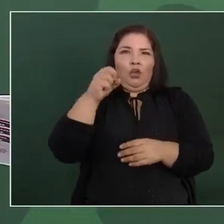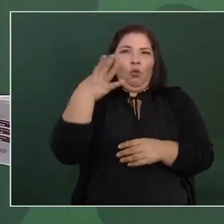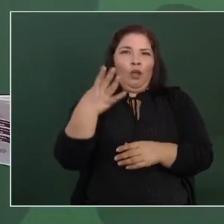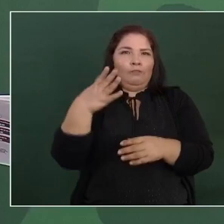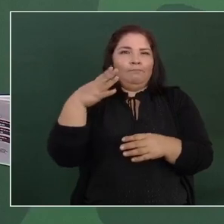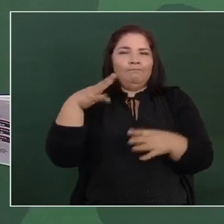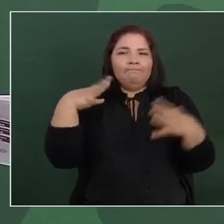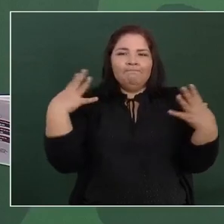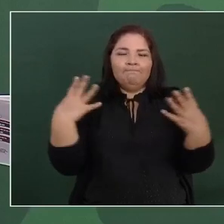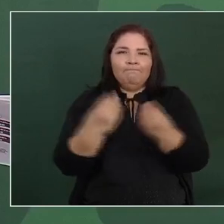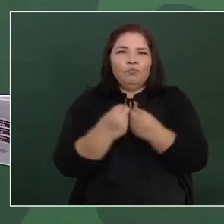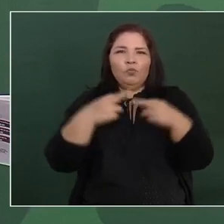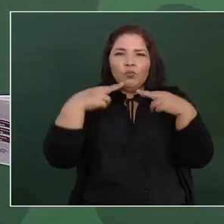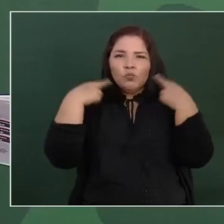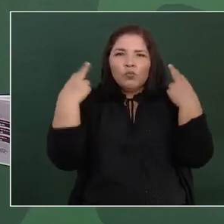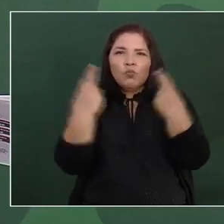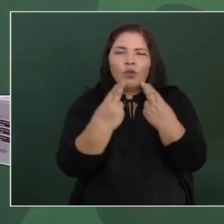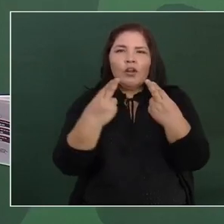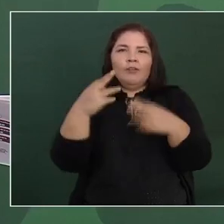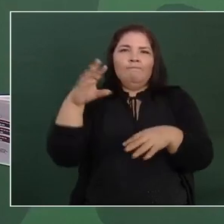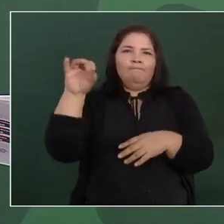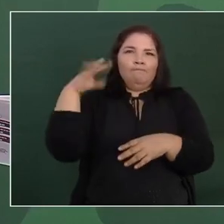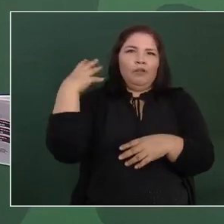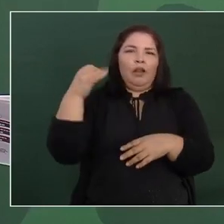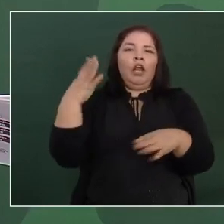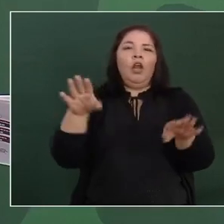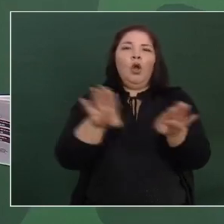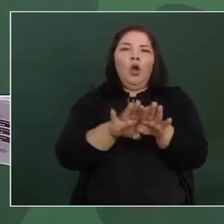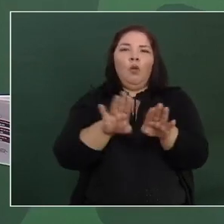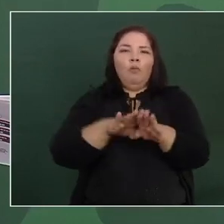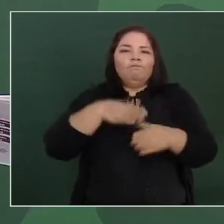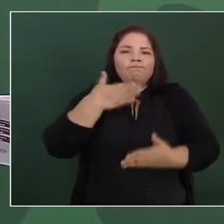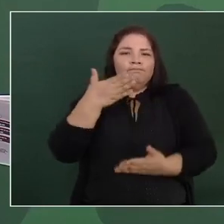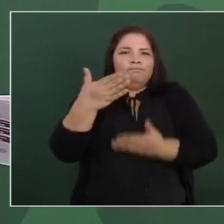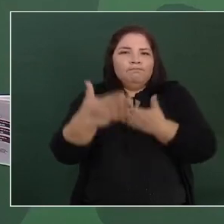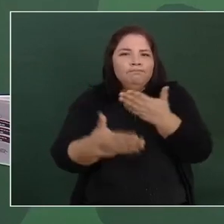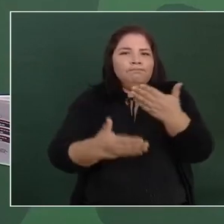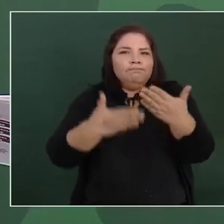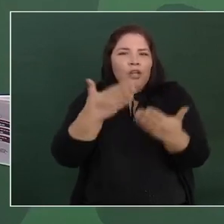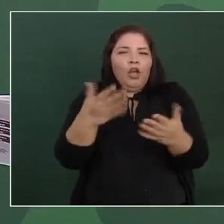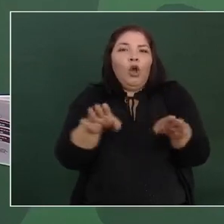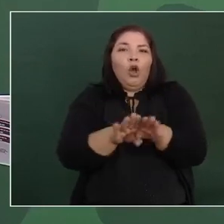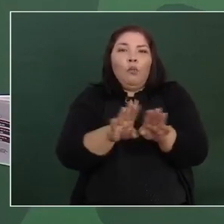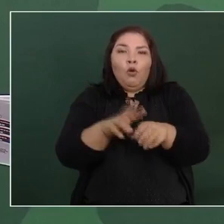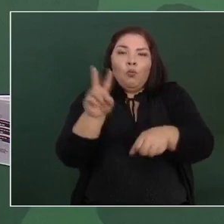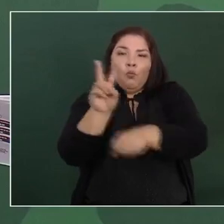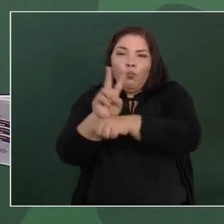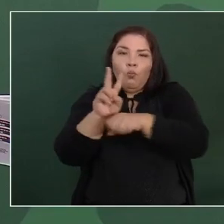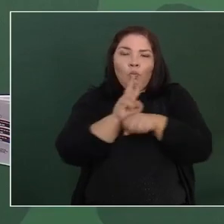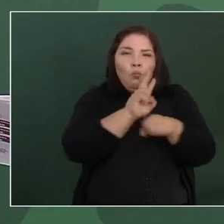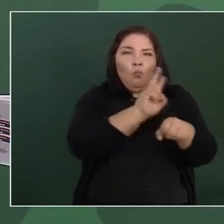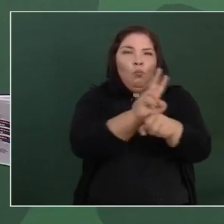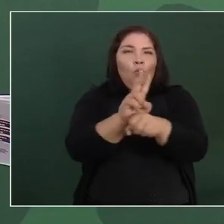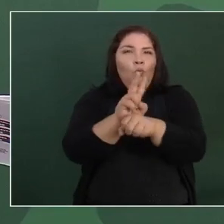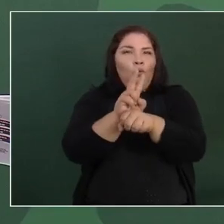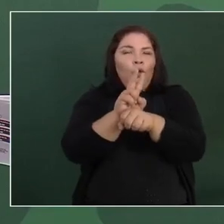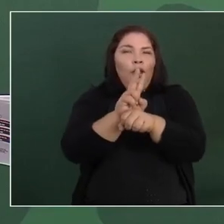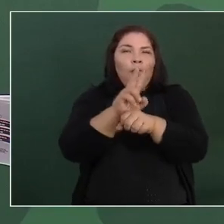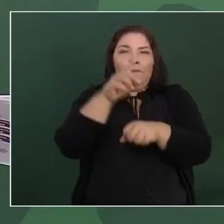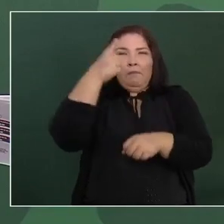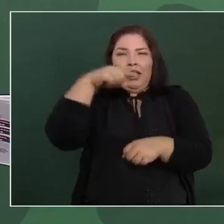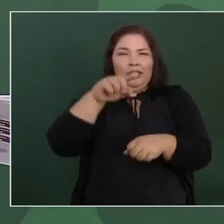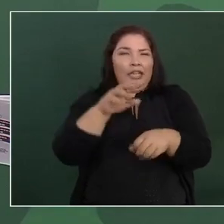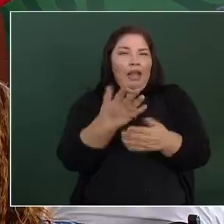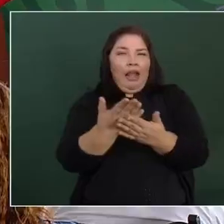para celebrar otra convención y ver cómo vamos avanzando en evitar que le pase algo o que se siga extinguiendo la